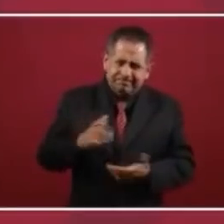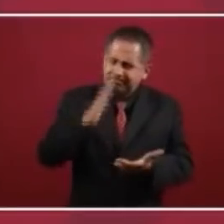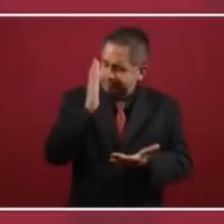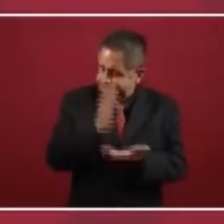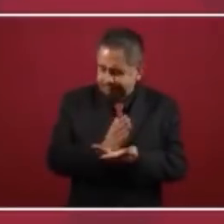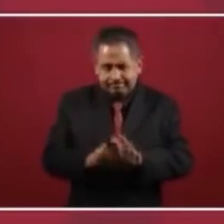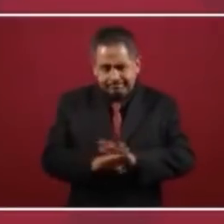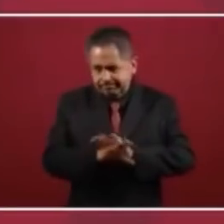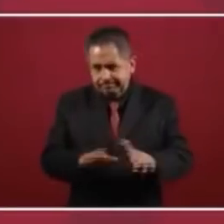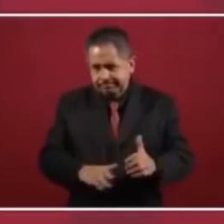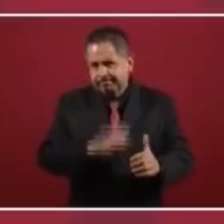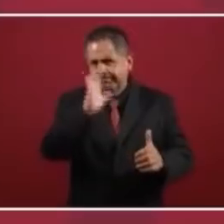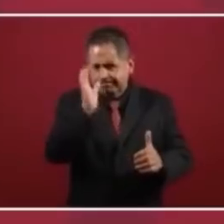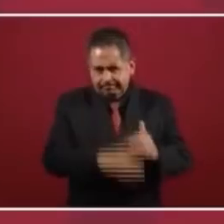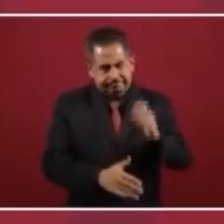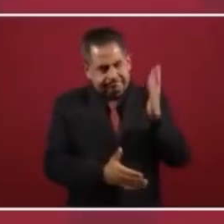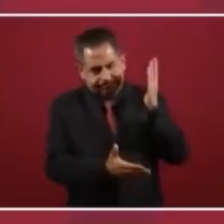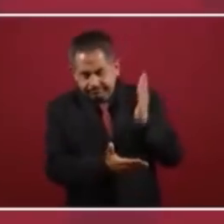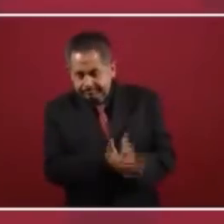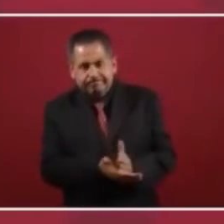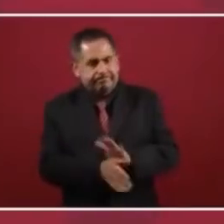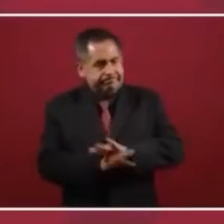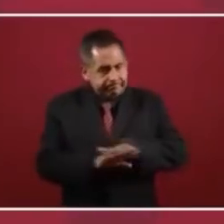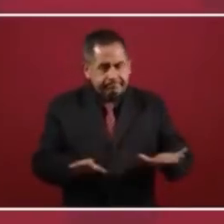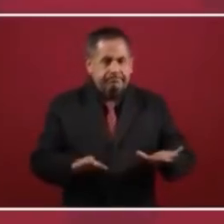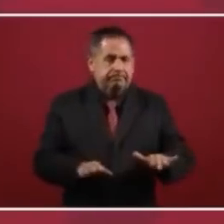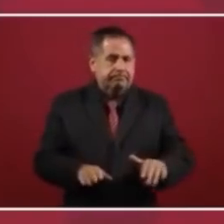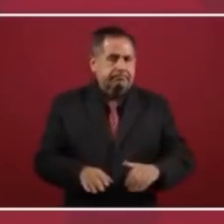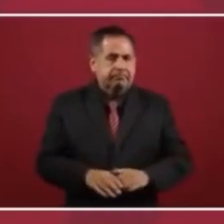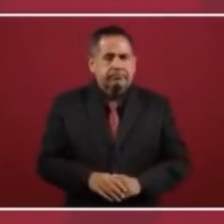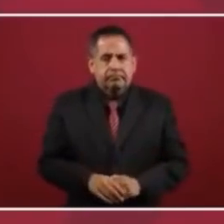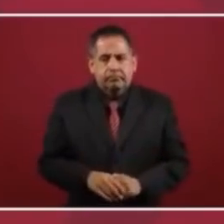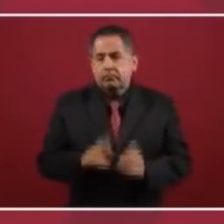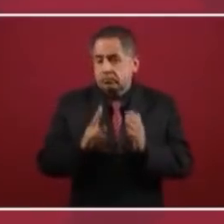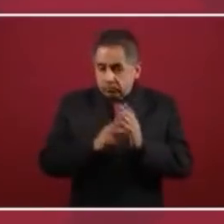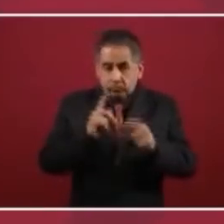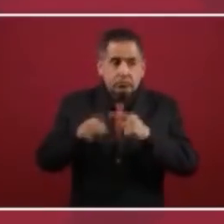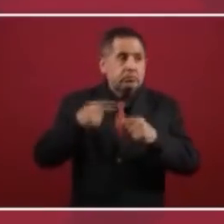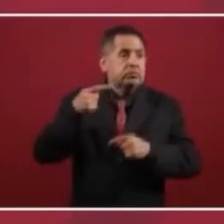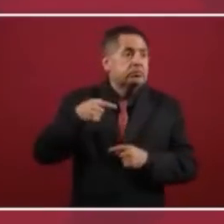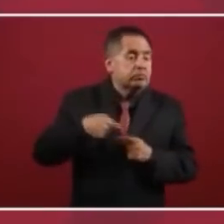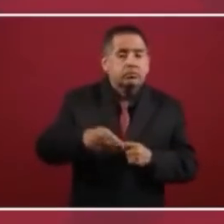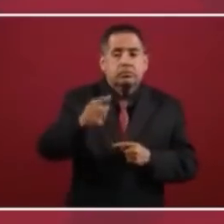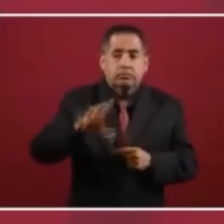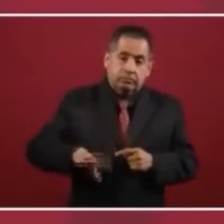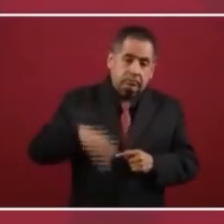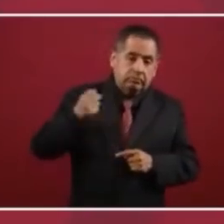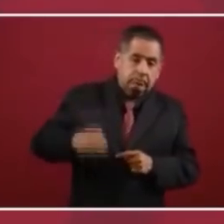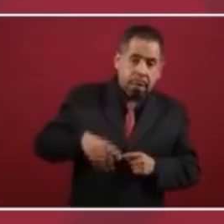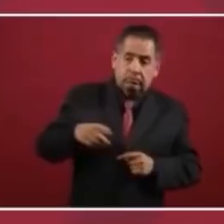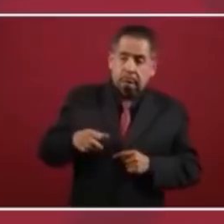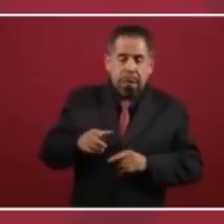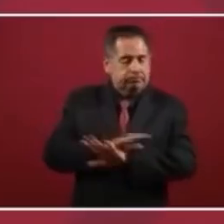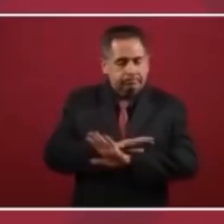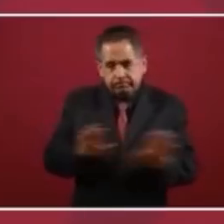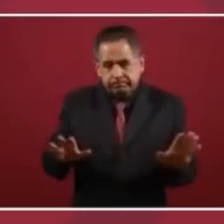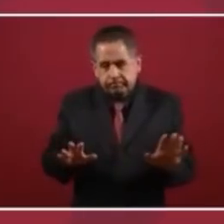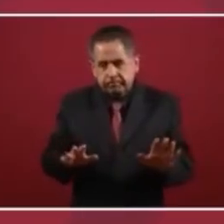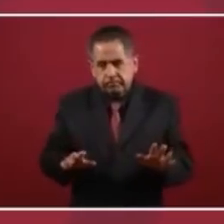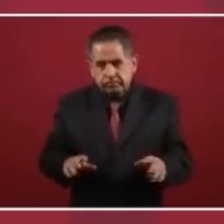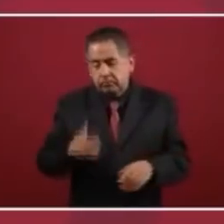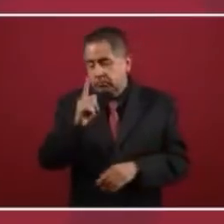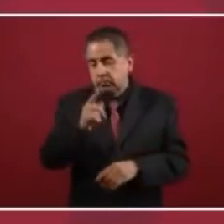se termina este asunto, nunca más. Lo importante es no